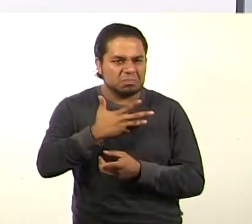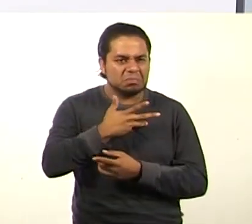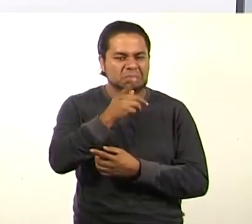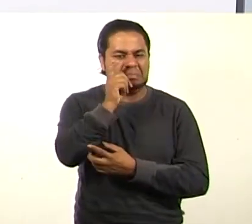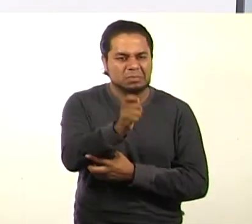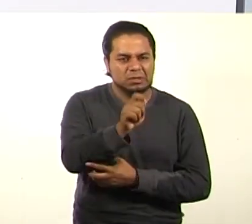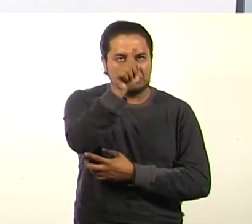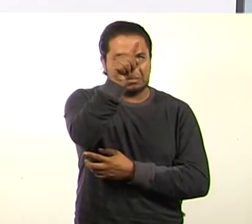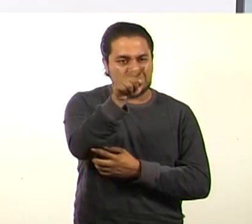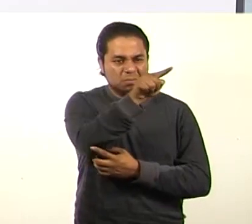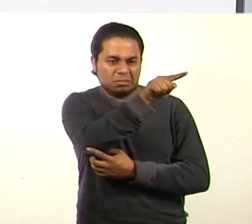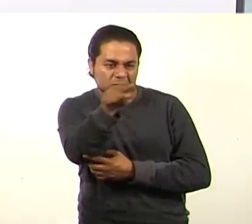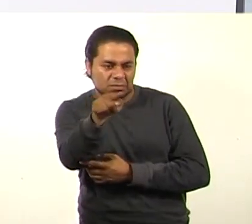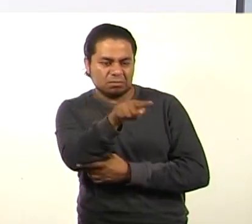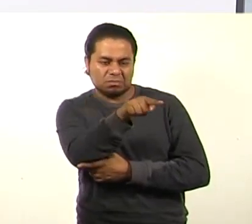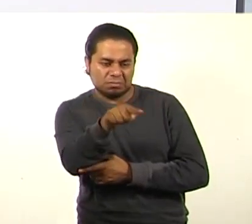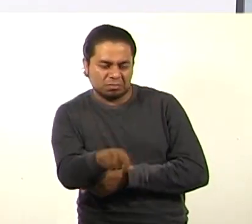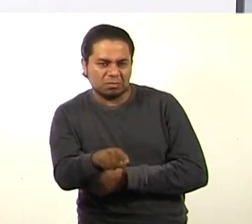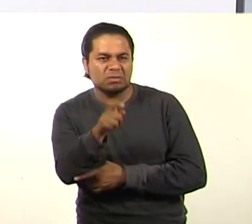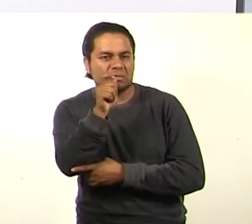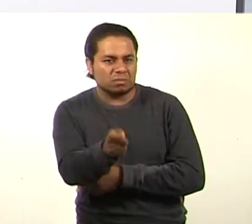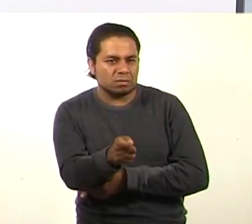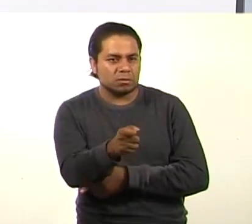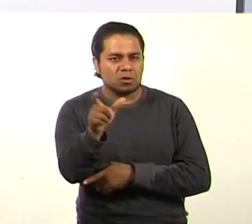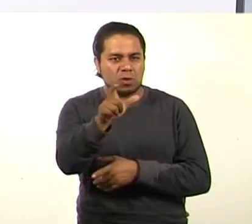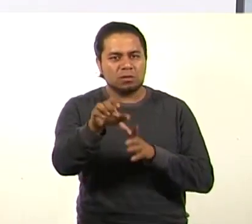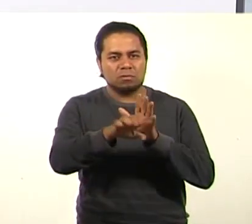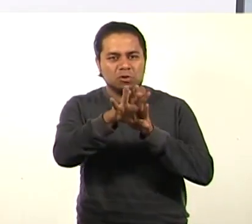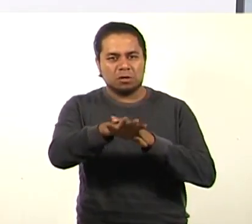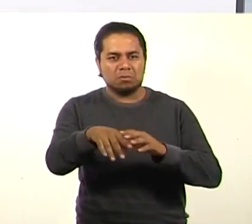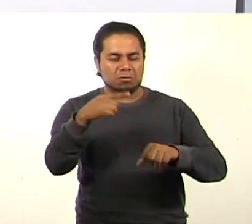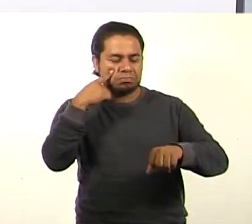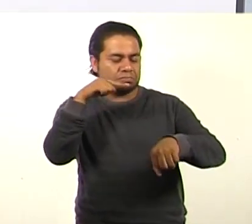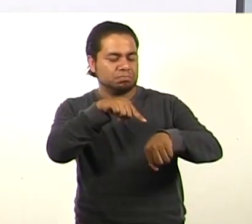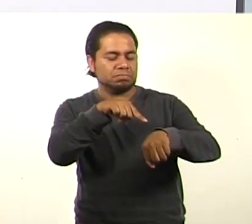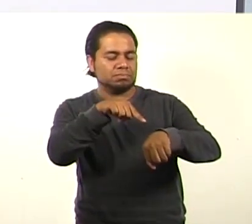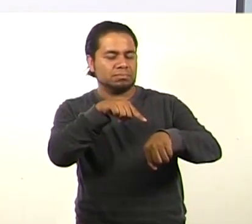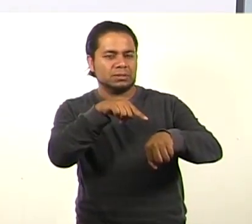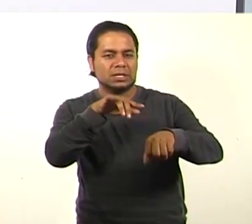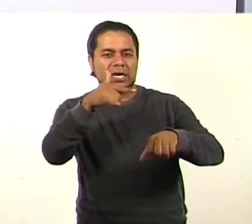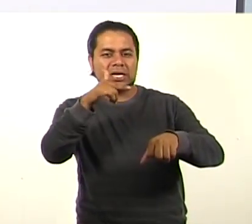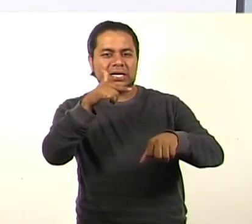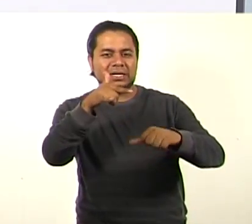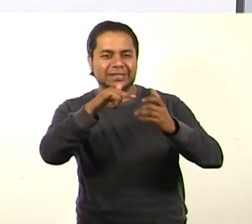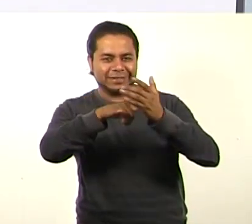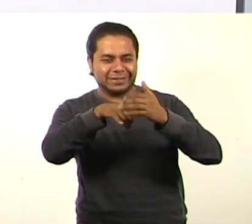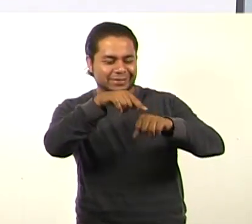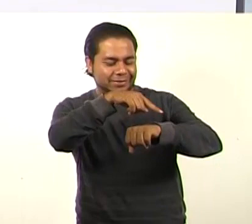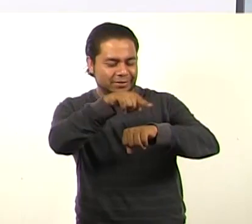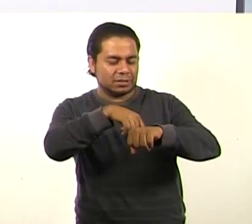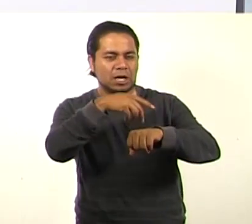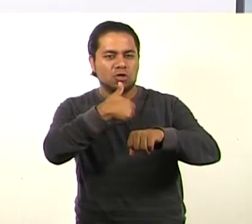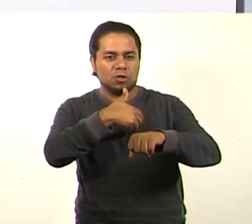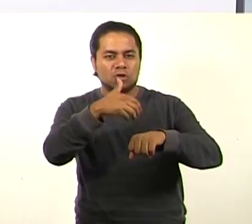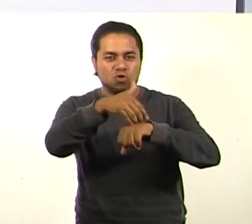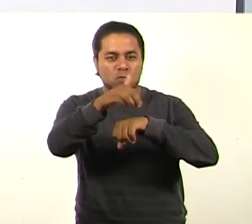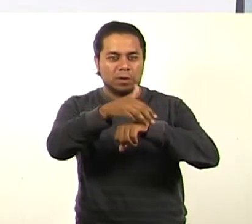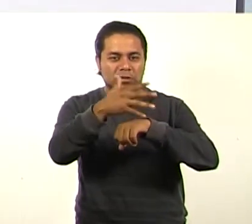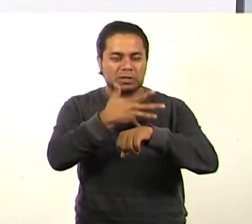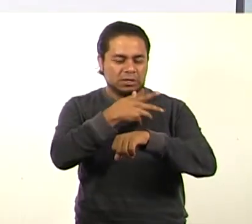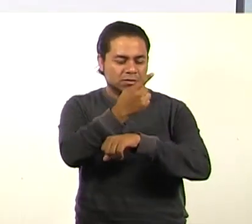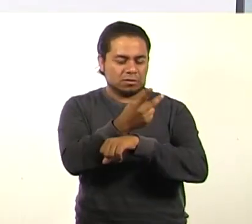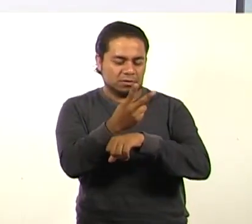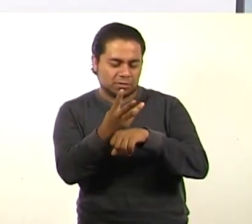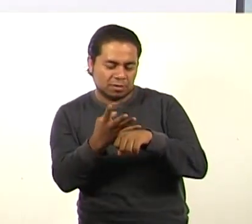las utilizamos? ¿Para qué nos sirven? Desde que ustedes ven la hora y ven los números en su reloj,